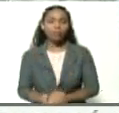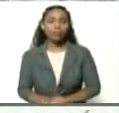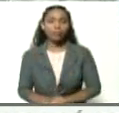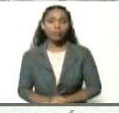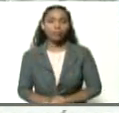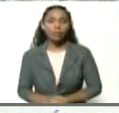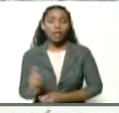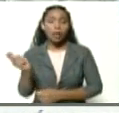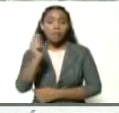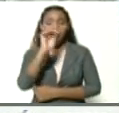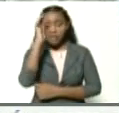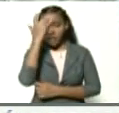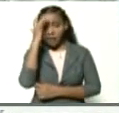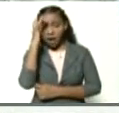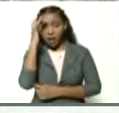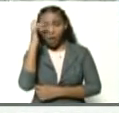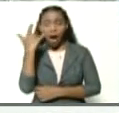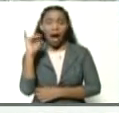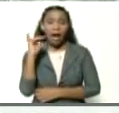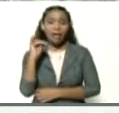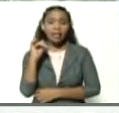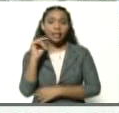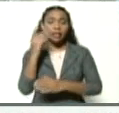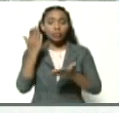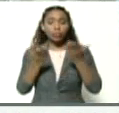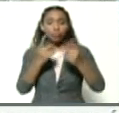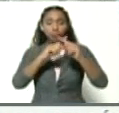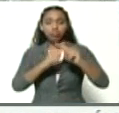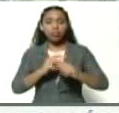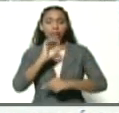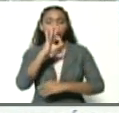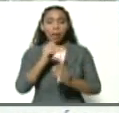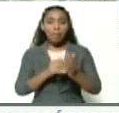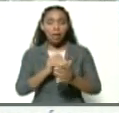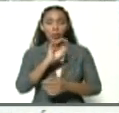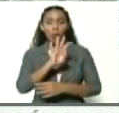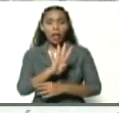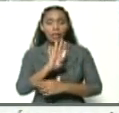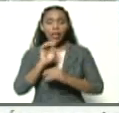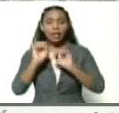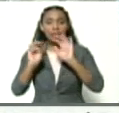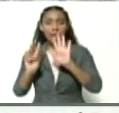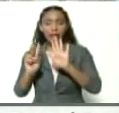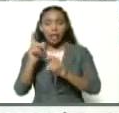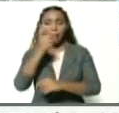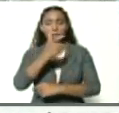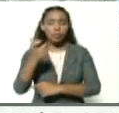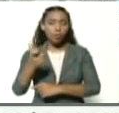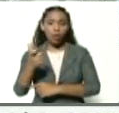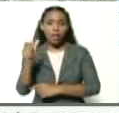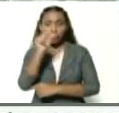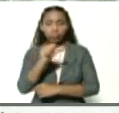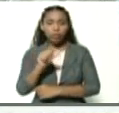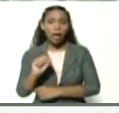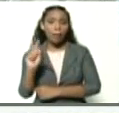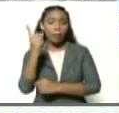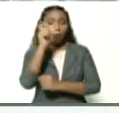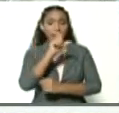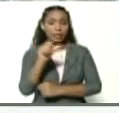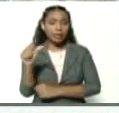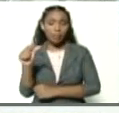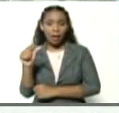En el mes de febrero tuvimos un promedio de 3.047 casos nuevos semanales. La primera semana de marzo